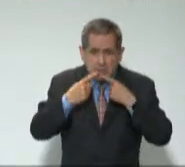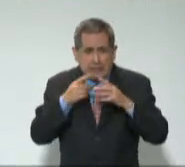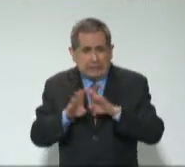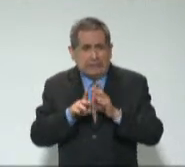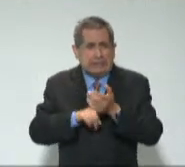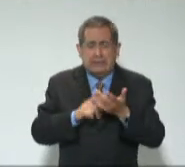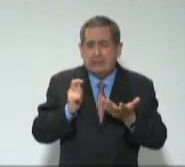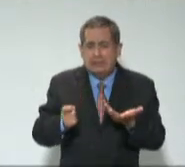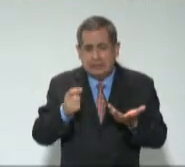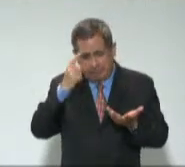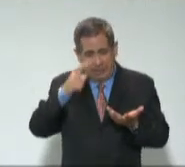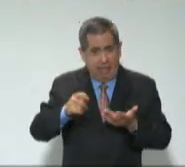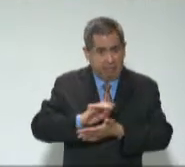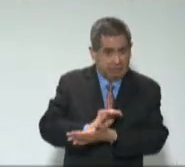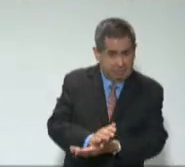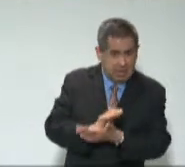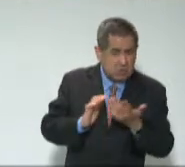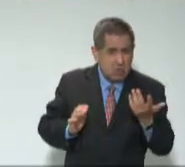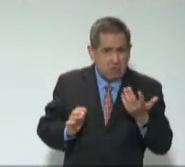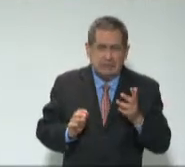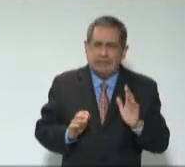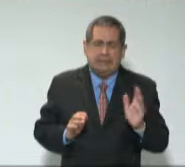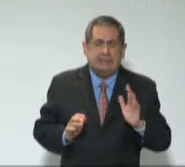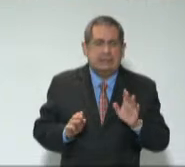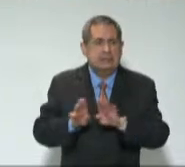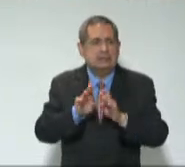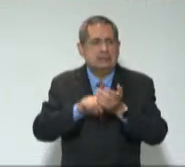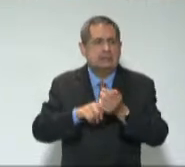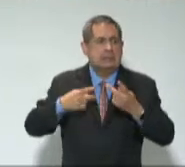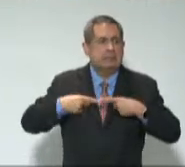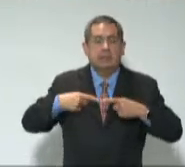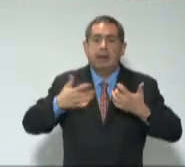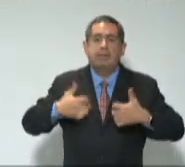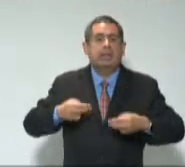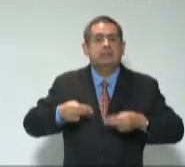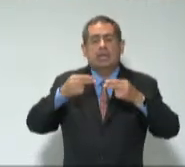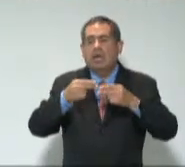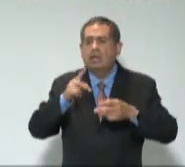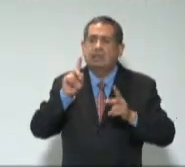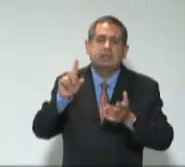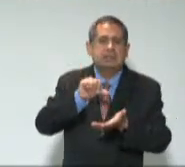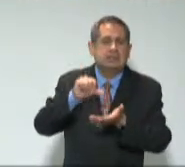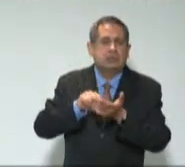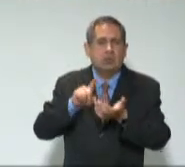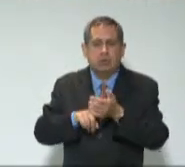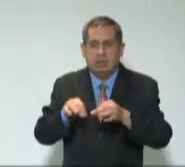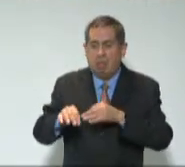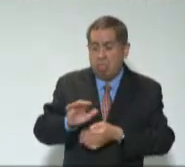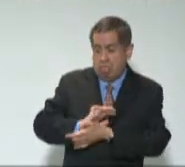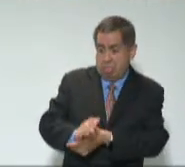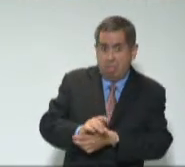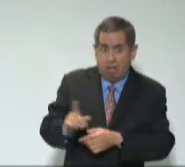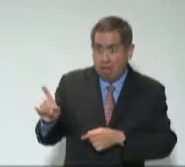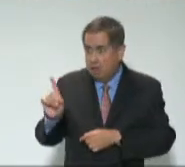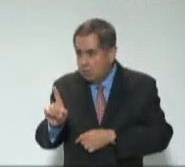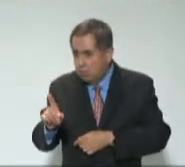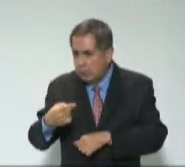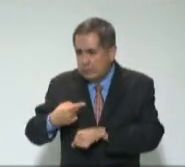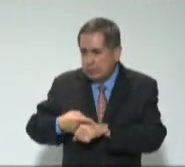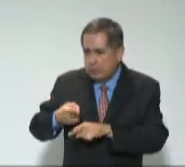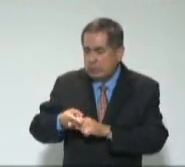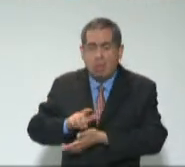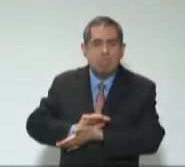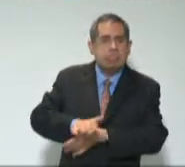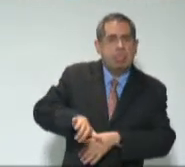espacio para la discriminación laboral que una una empresa un centro de trabajo empieza a discriminar a partir de la presencia de ciertas enfermedades que son